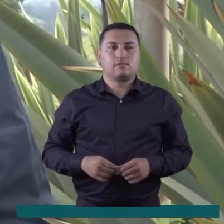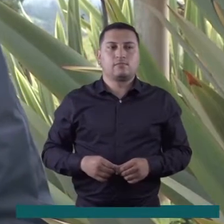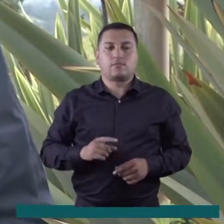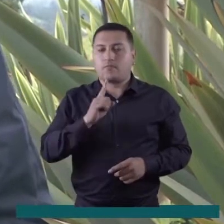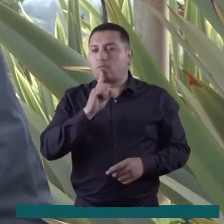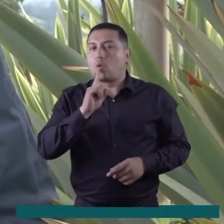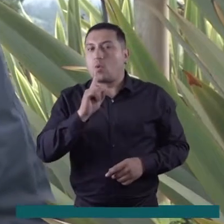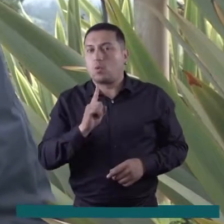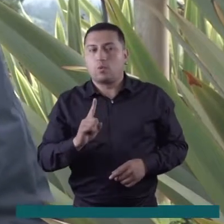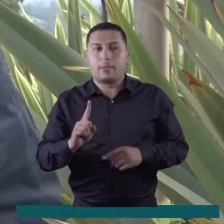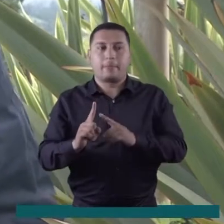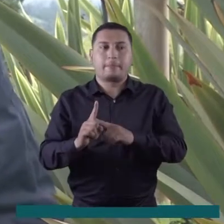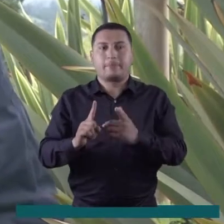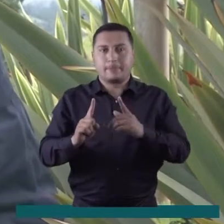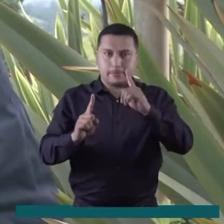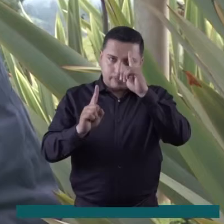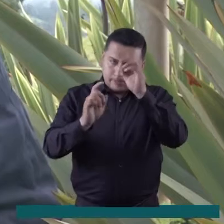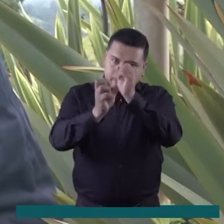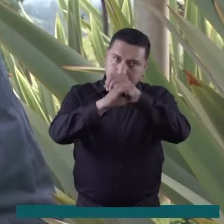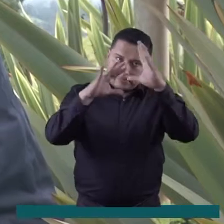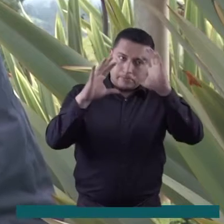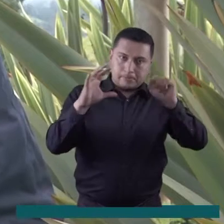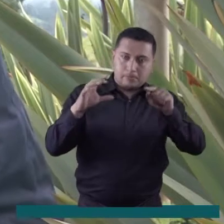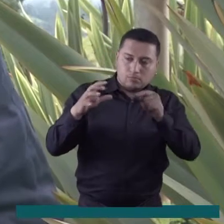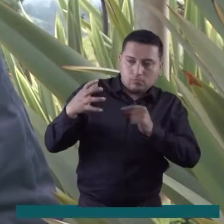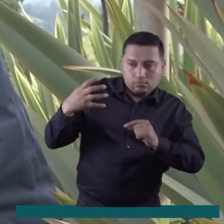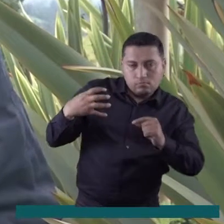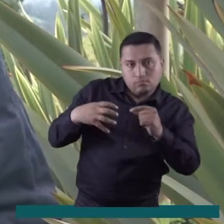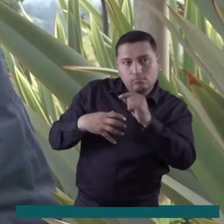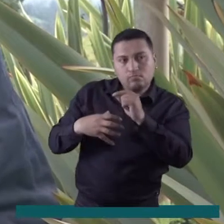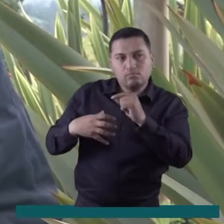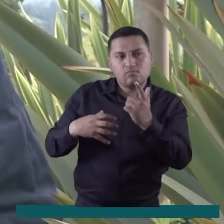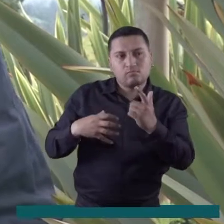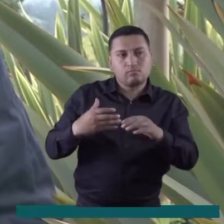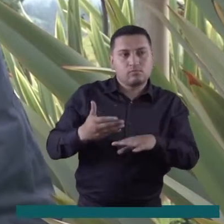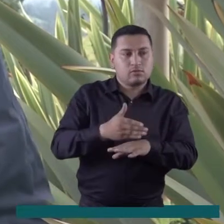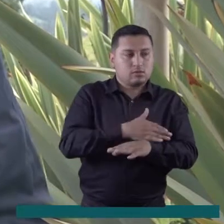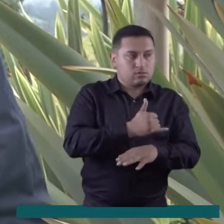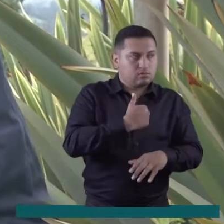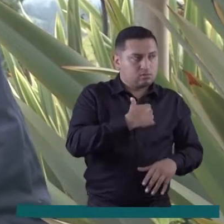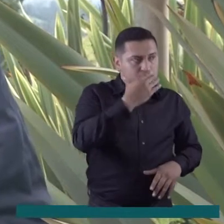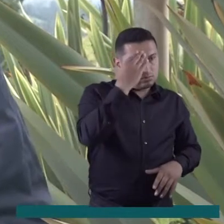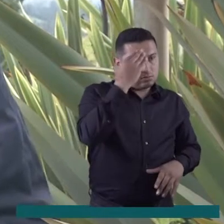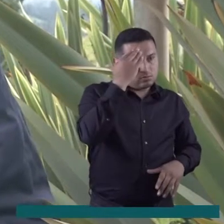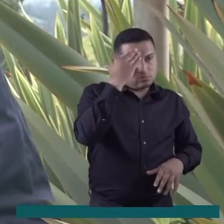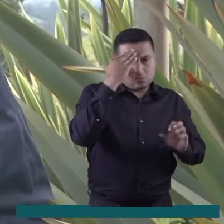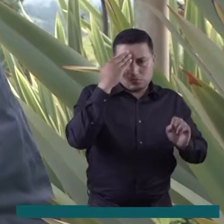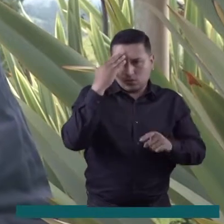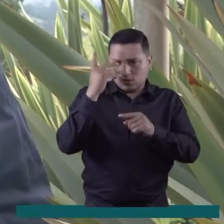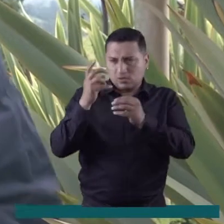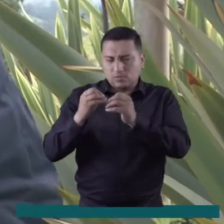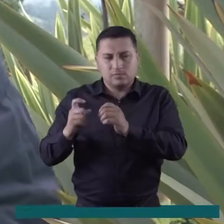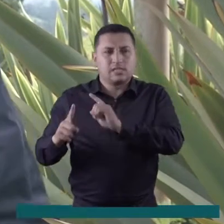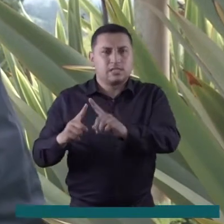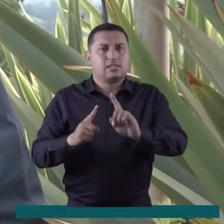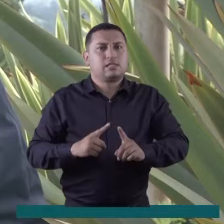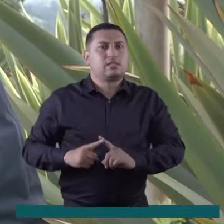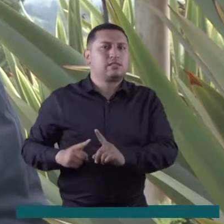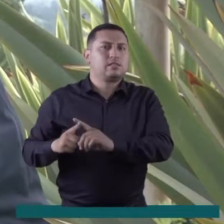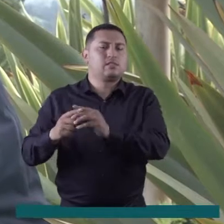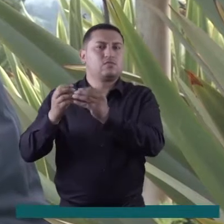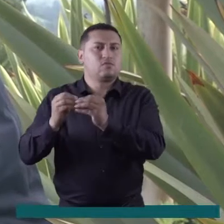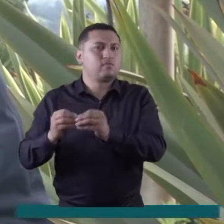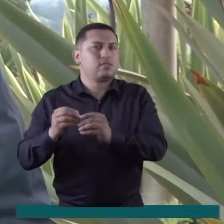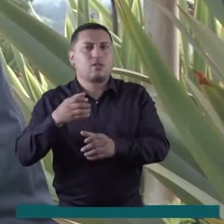y entonces si tú tienes un poquito de imaginación, pues ya con ciertas bases tú te puedes sacar mil cosas